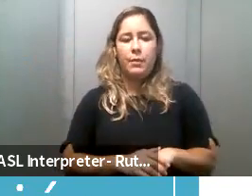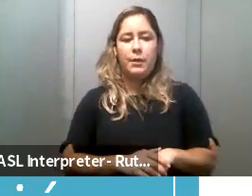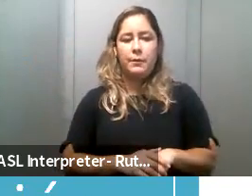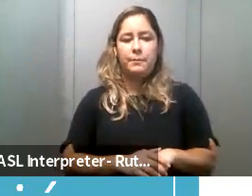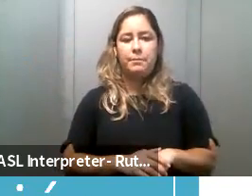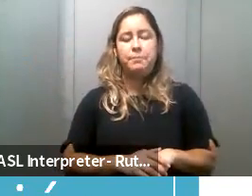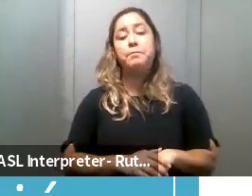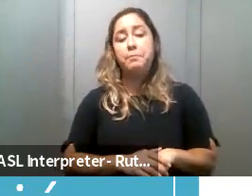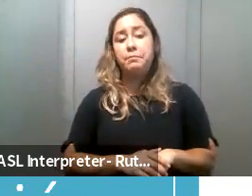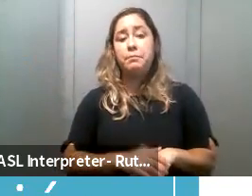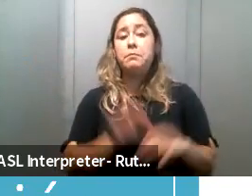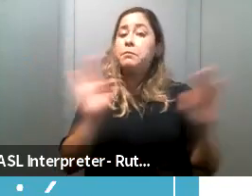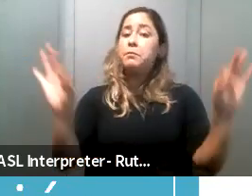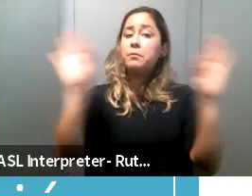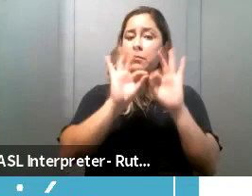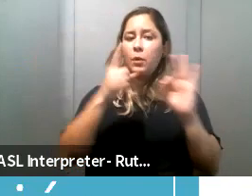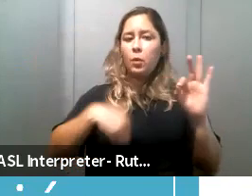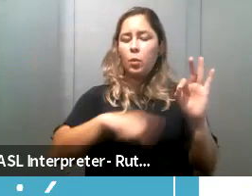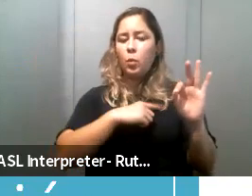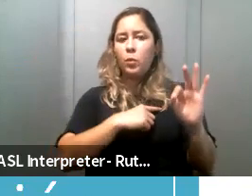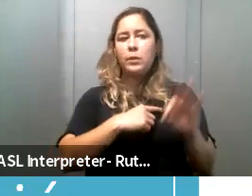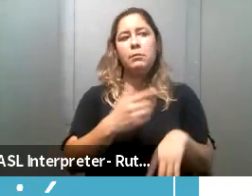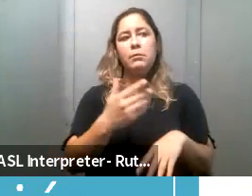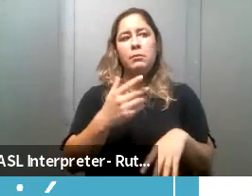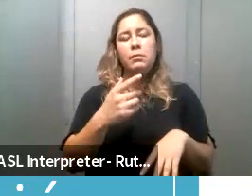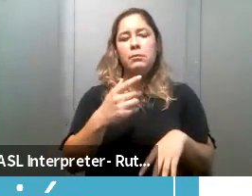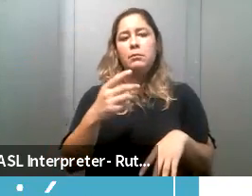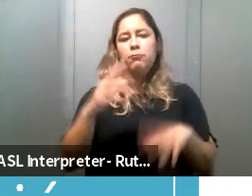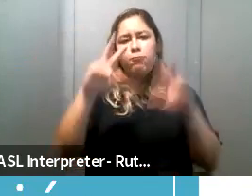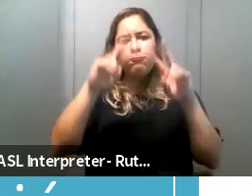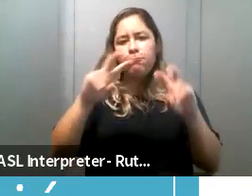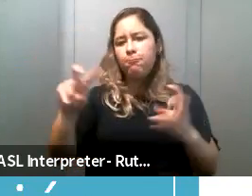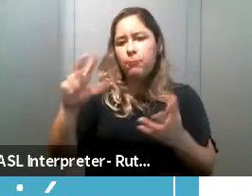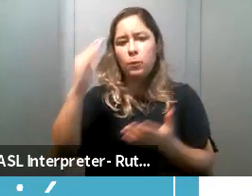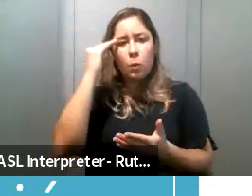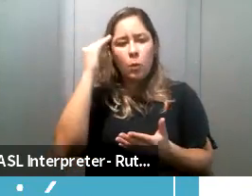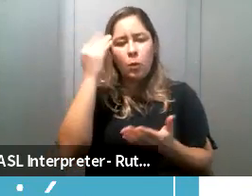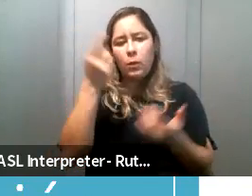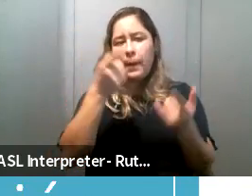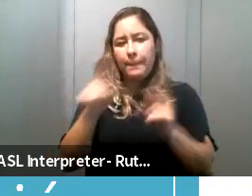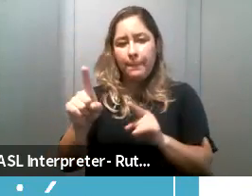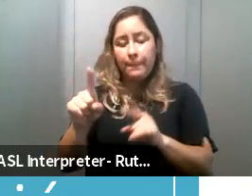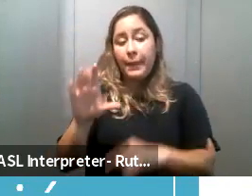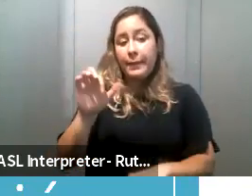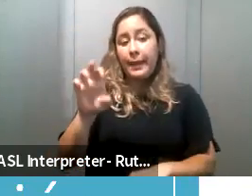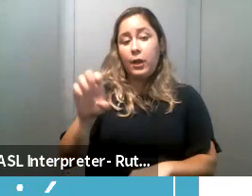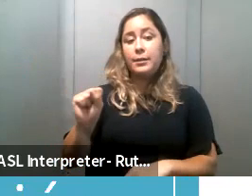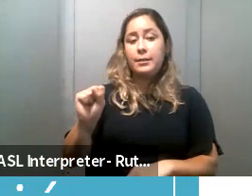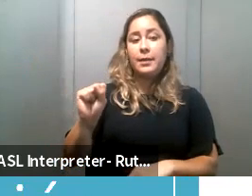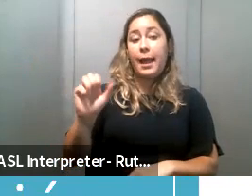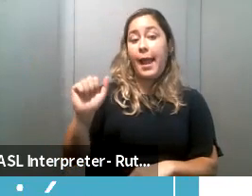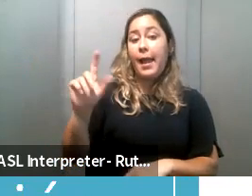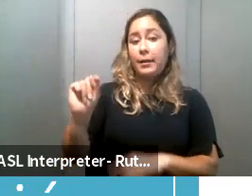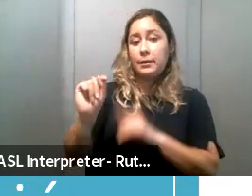saber lo que está pasando en el Congreso. El CARES Act fue firmado por el presidente en marzo y no tiene